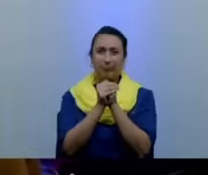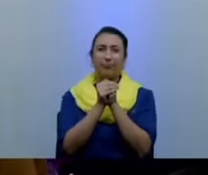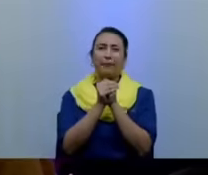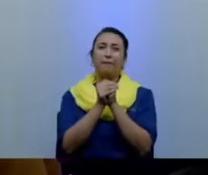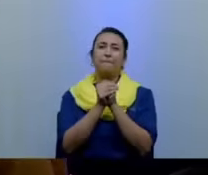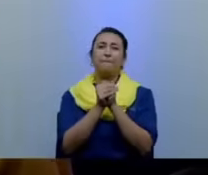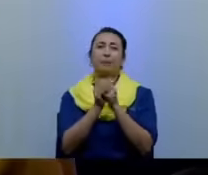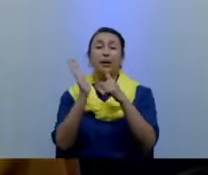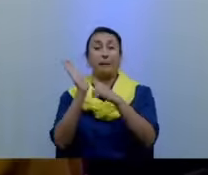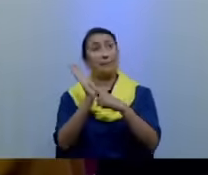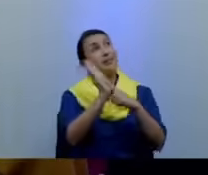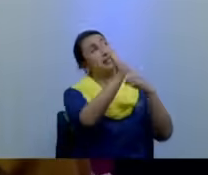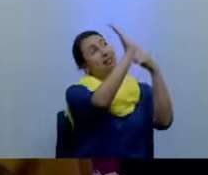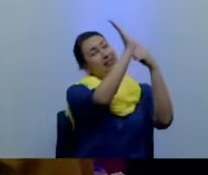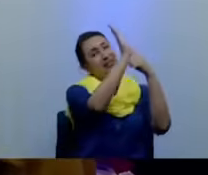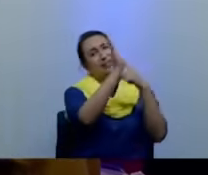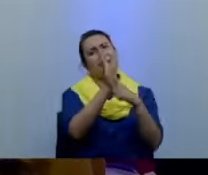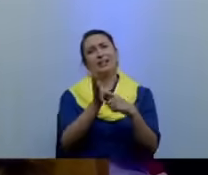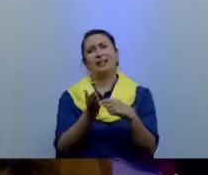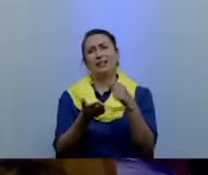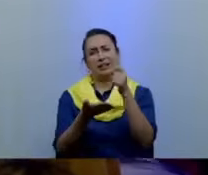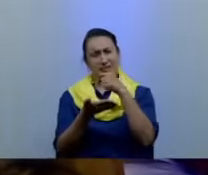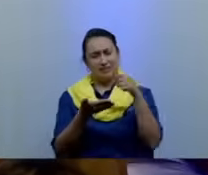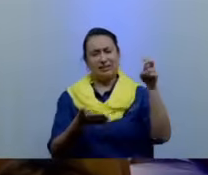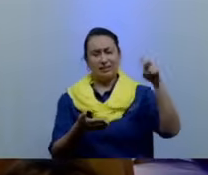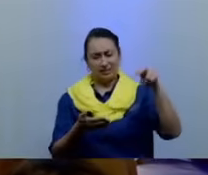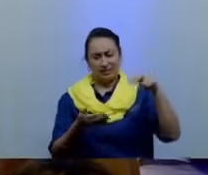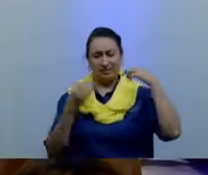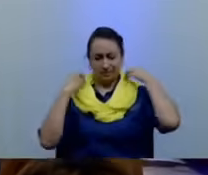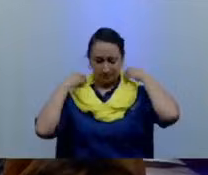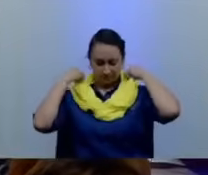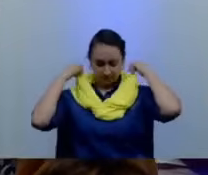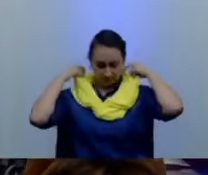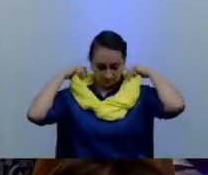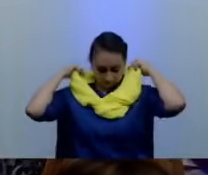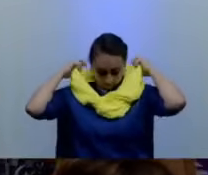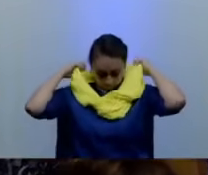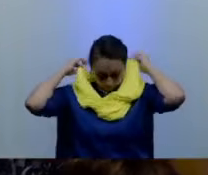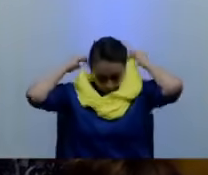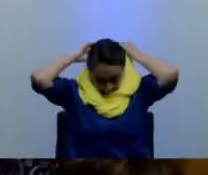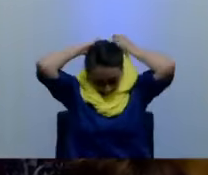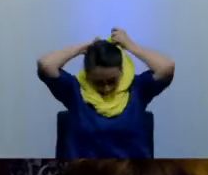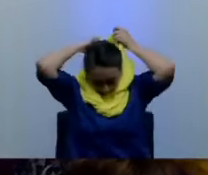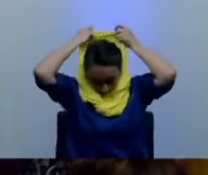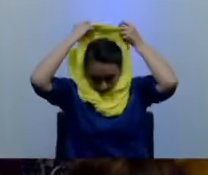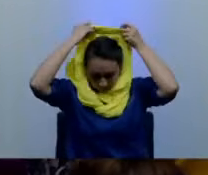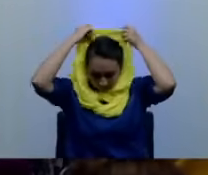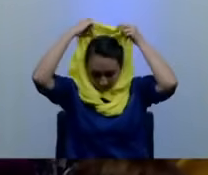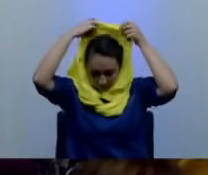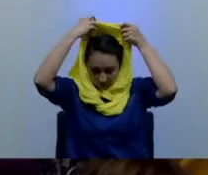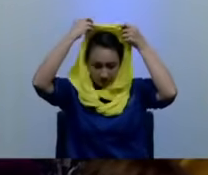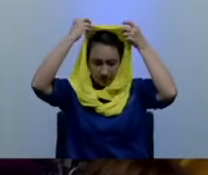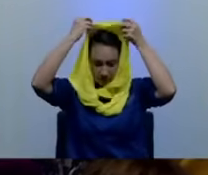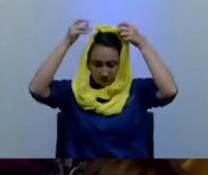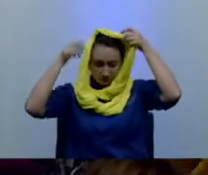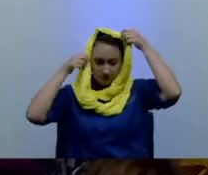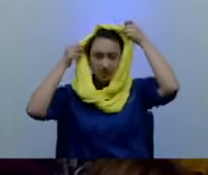a presentar estas peticiones delante del Señor. Oramos, Arielito. Amén.